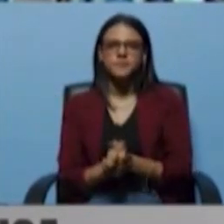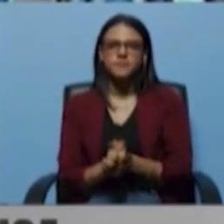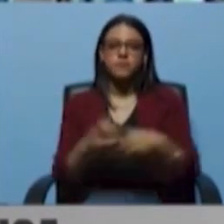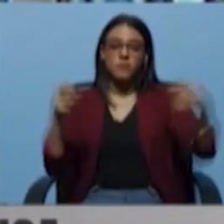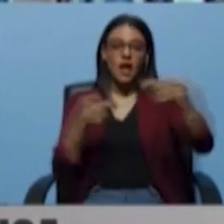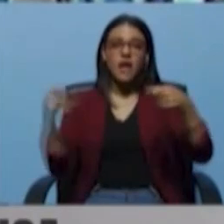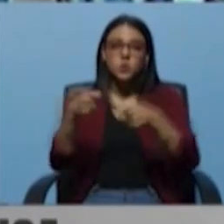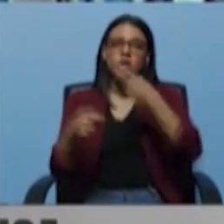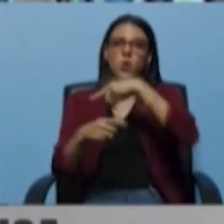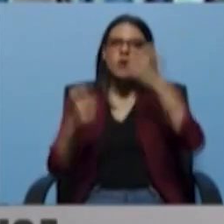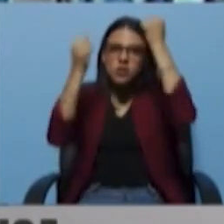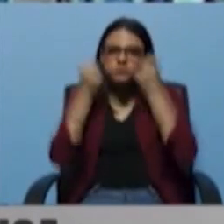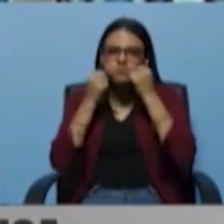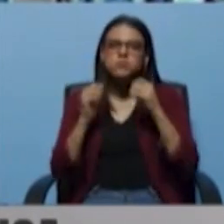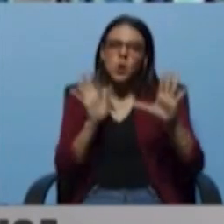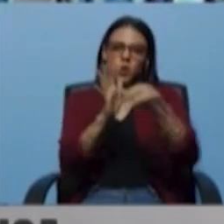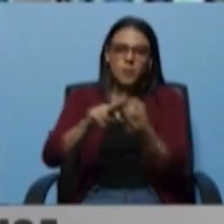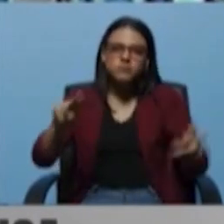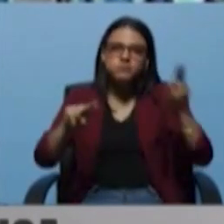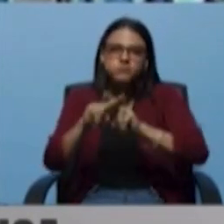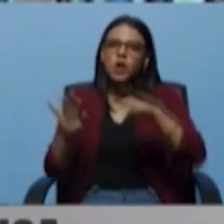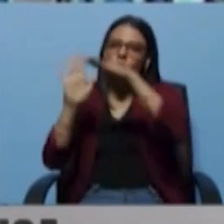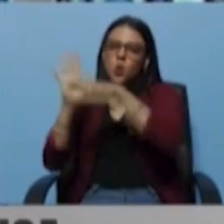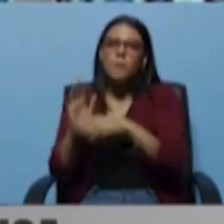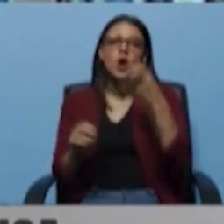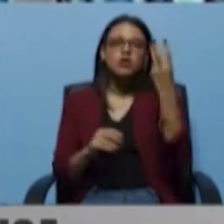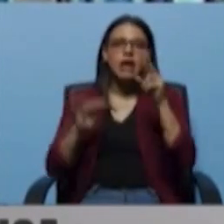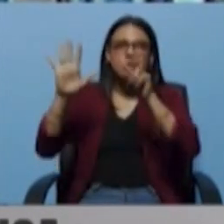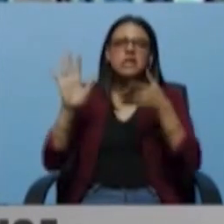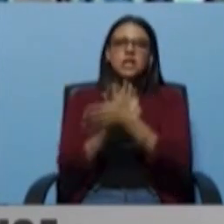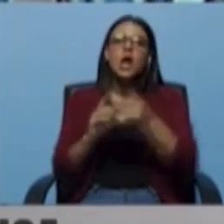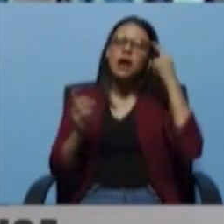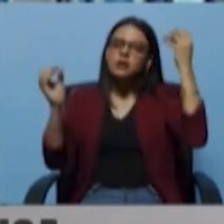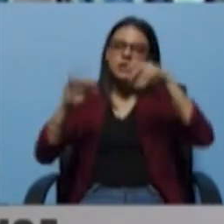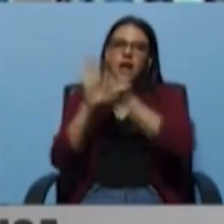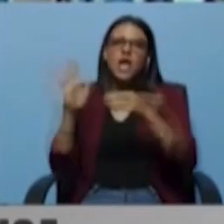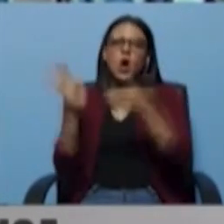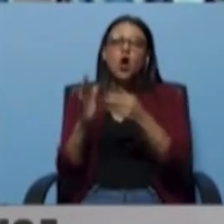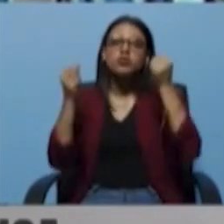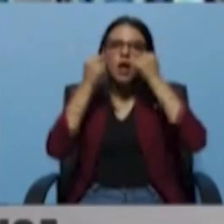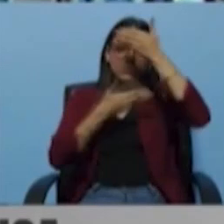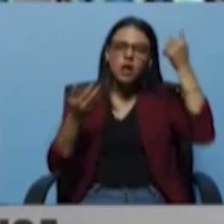asociación para delinquir, artículo 37 de la Ley Orgánica contra la Delincuencia Organizada.